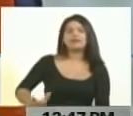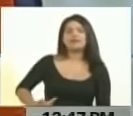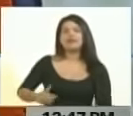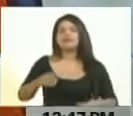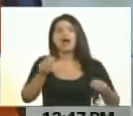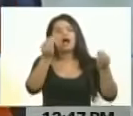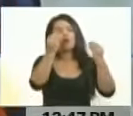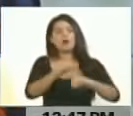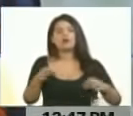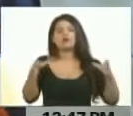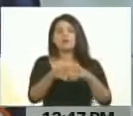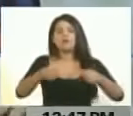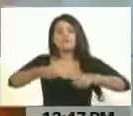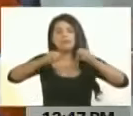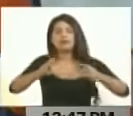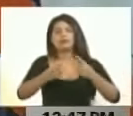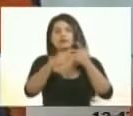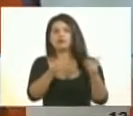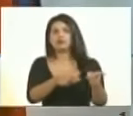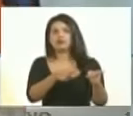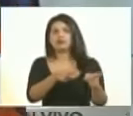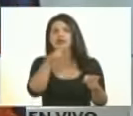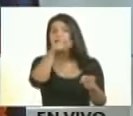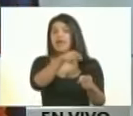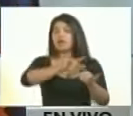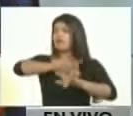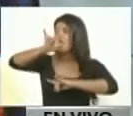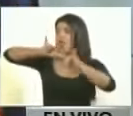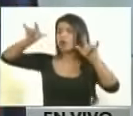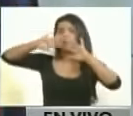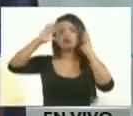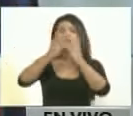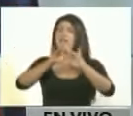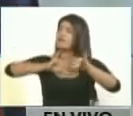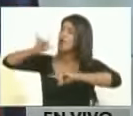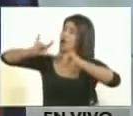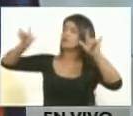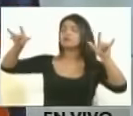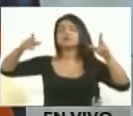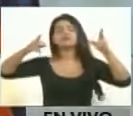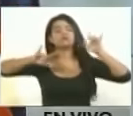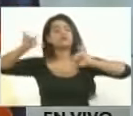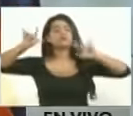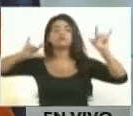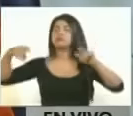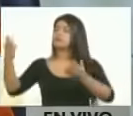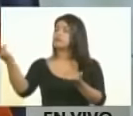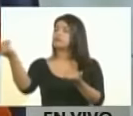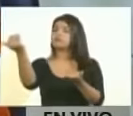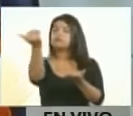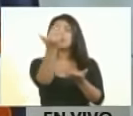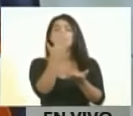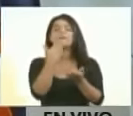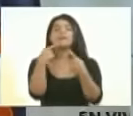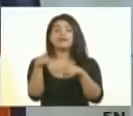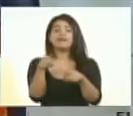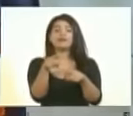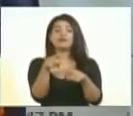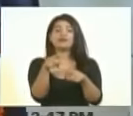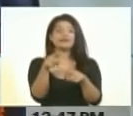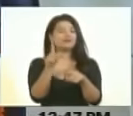colegiada de Mercosur. Y se fueron por el mundo, ¿a qué? ¿A buscar beneficio para sus pueblos?